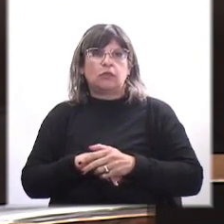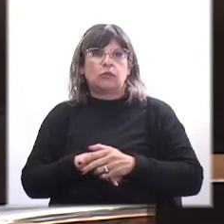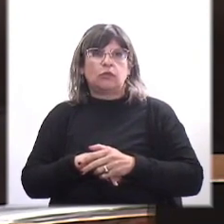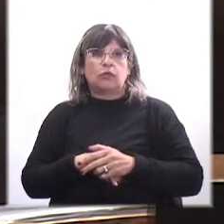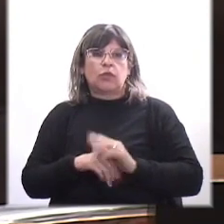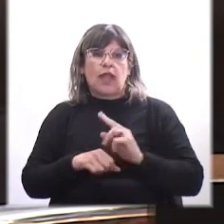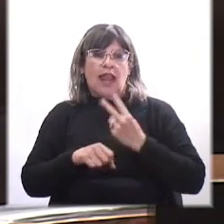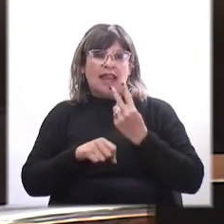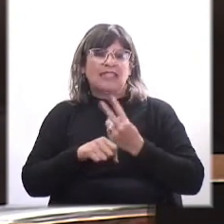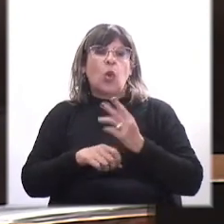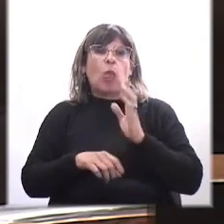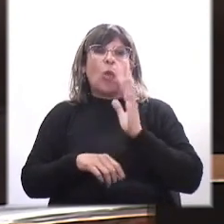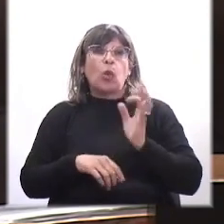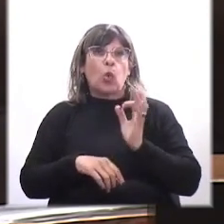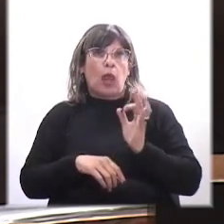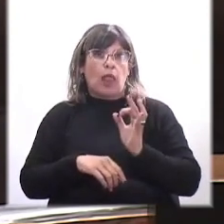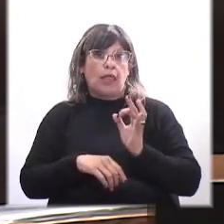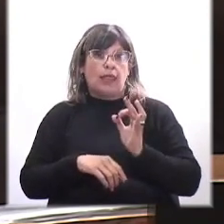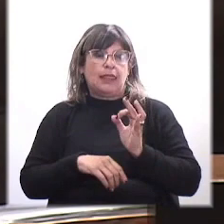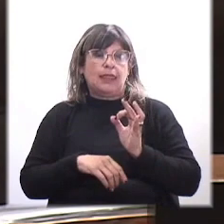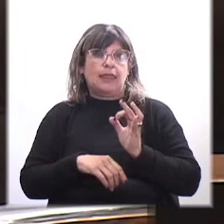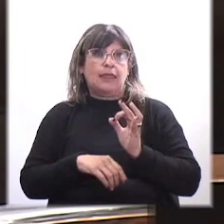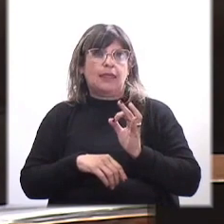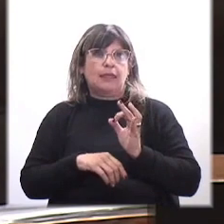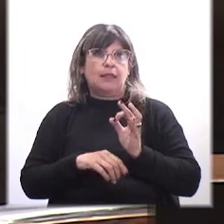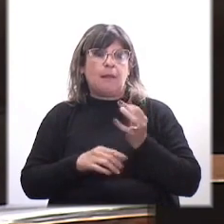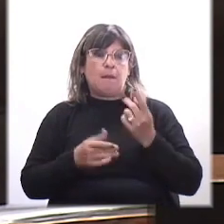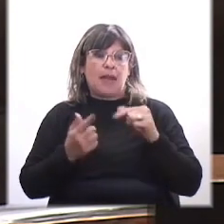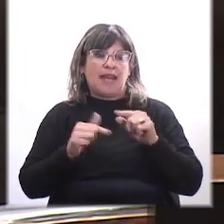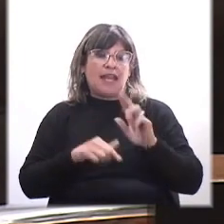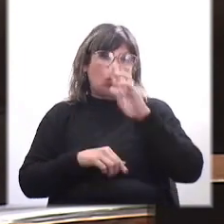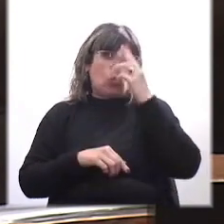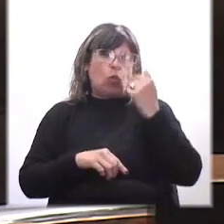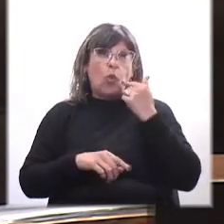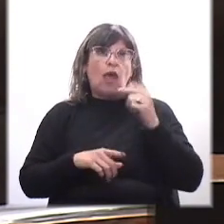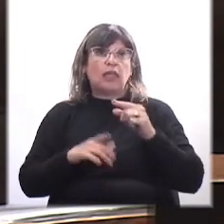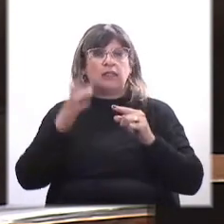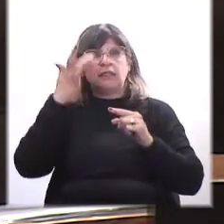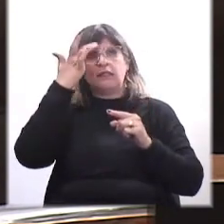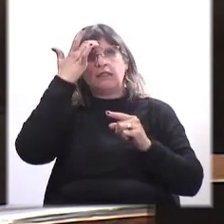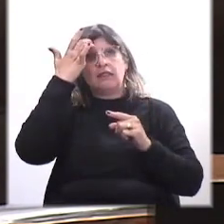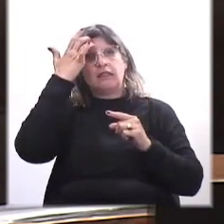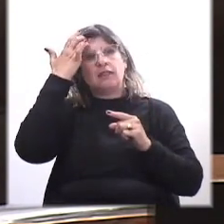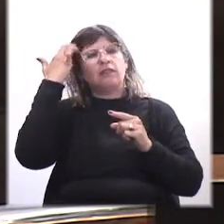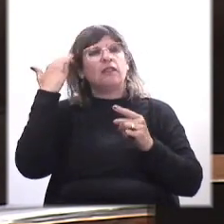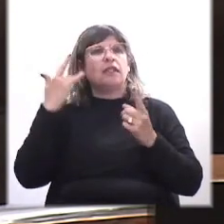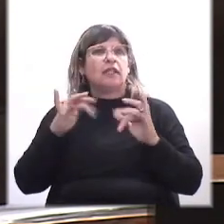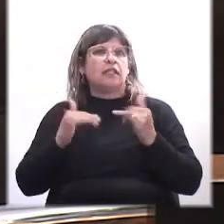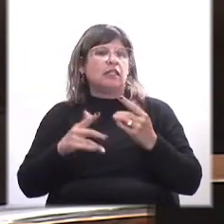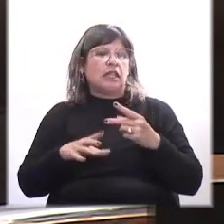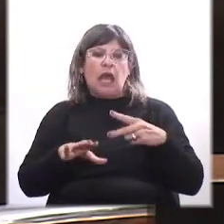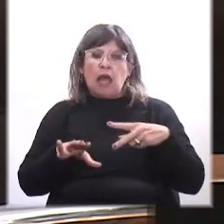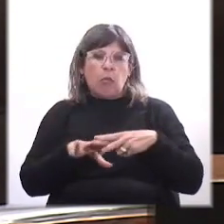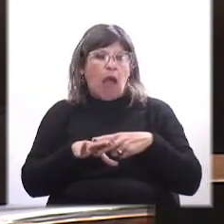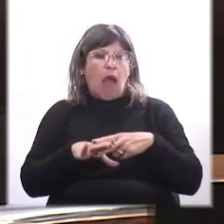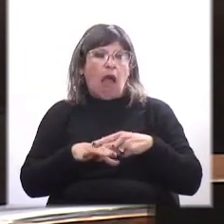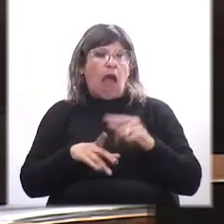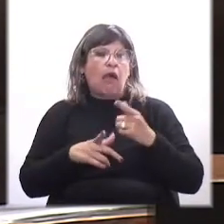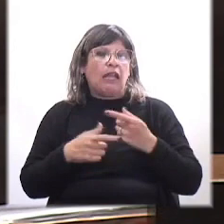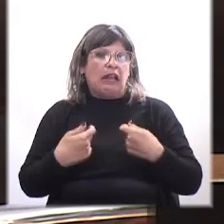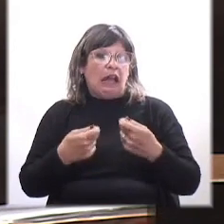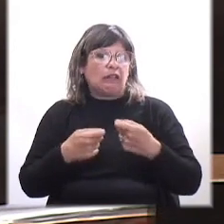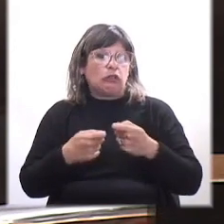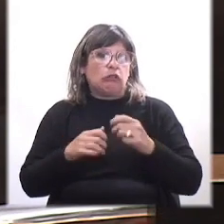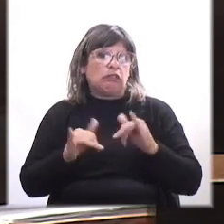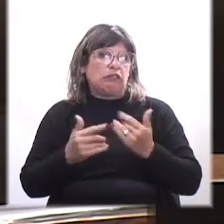La segunda oportunidad de haber al menos ya congelado ese déficit generado